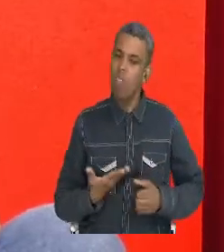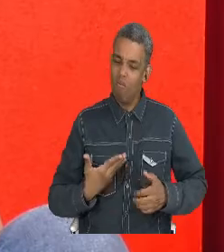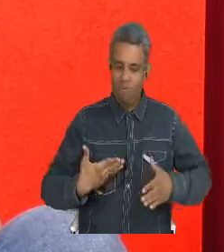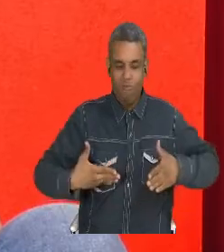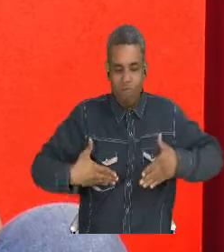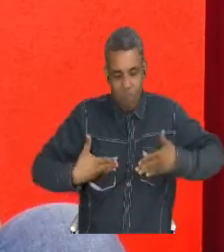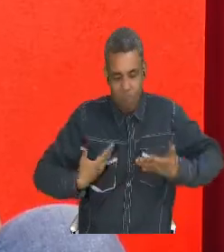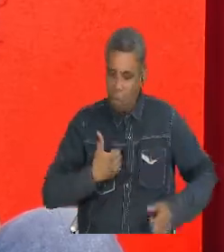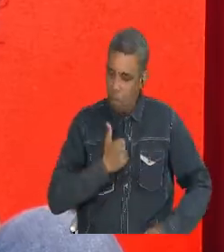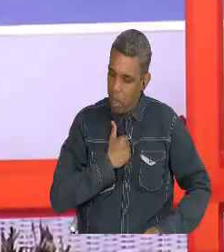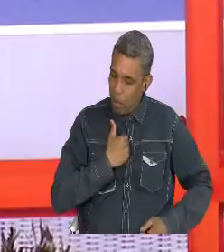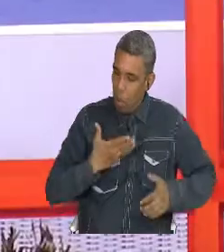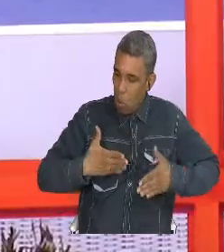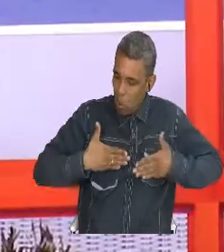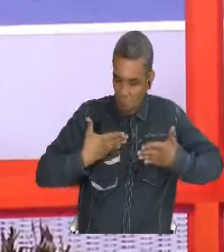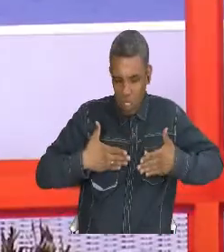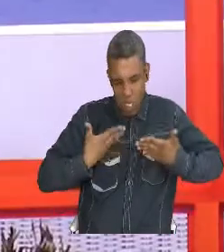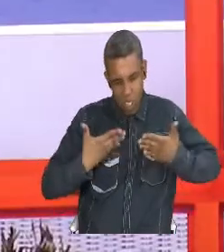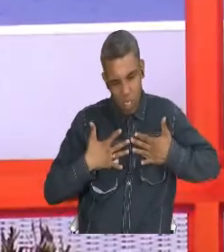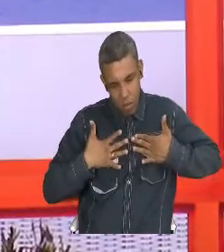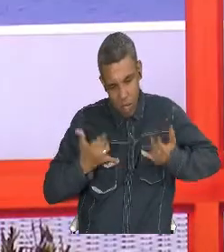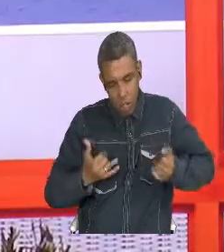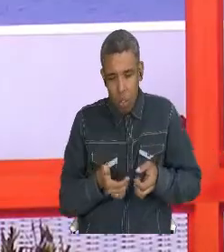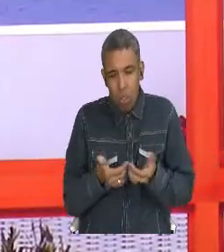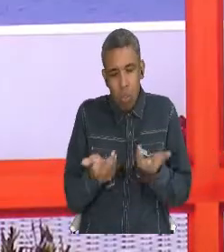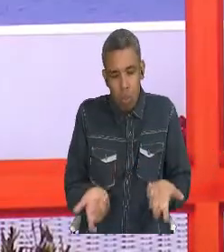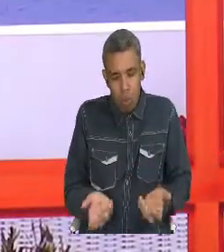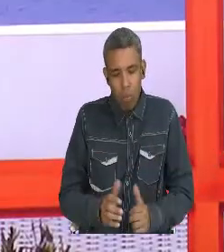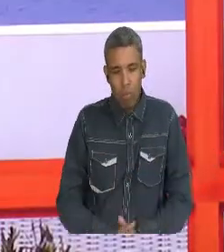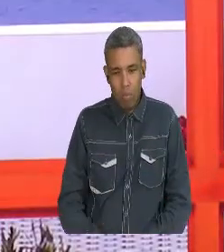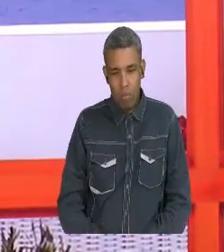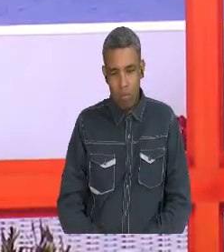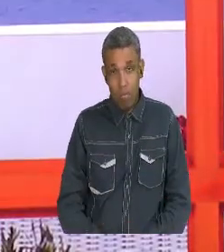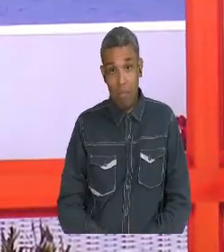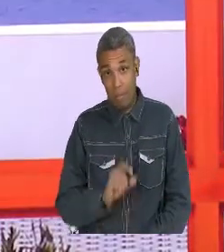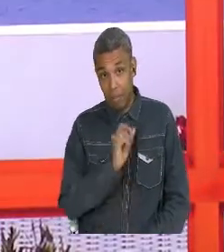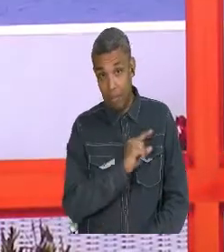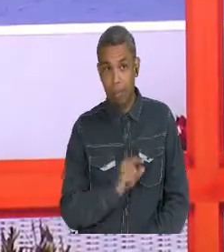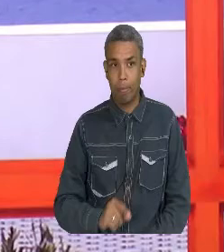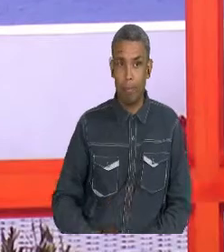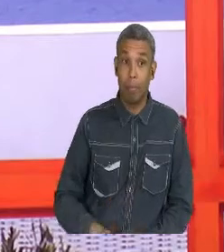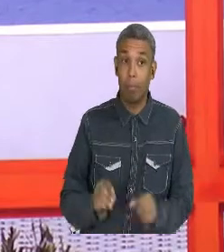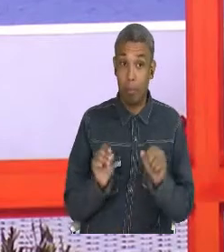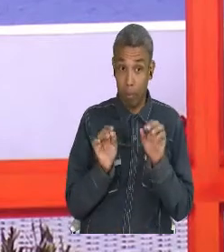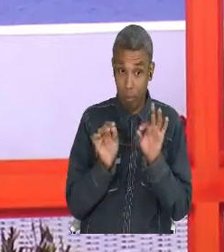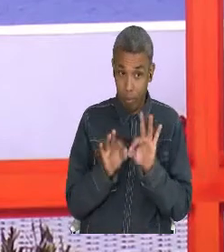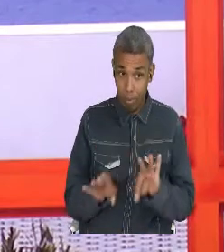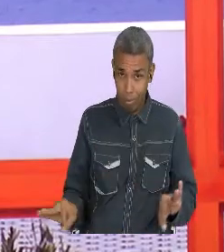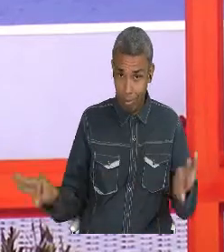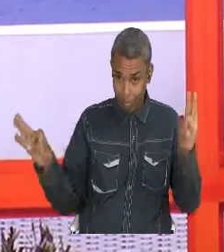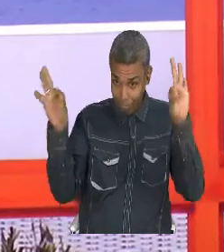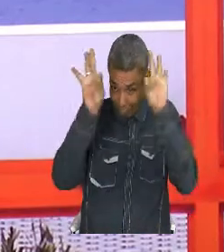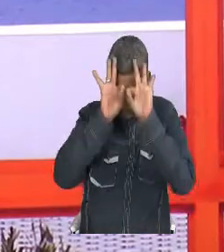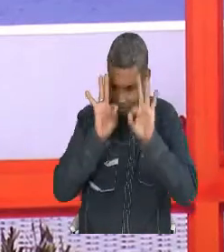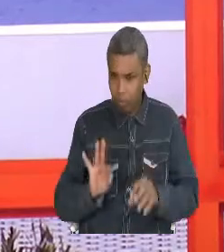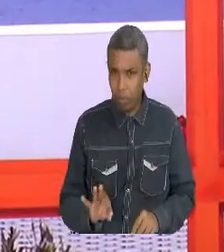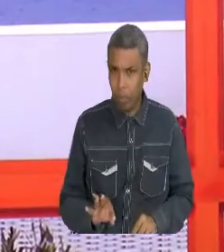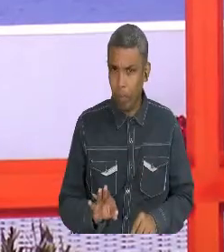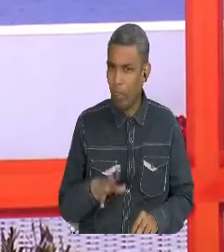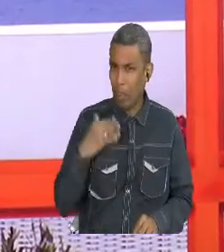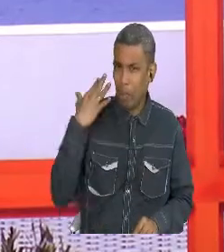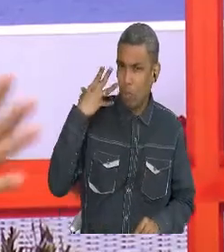cómo estar feliz. Bueno, sí, es una pregunta muy importante para nosotros. De pronto muchas veces diariamente